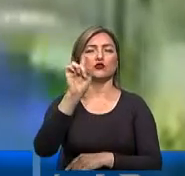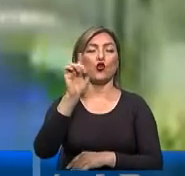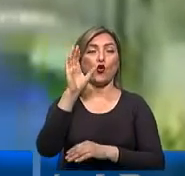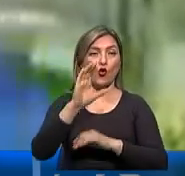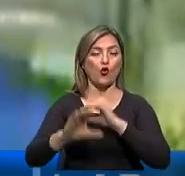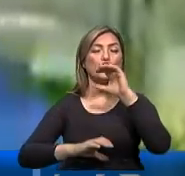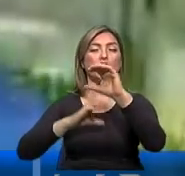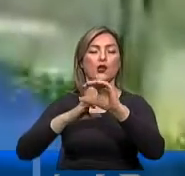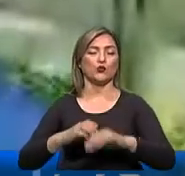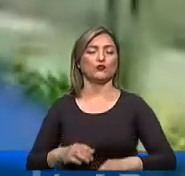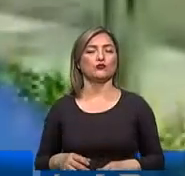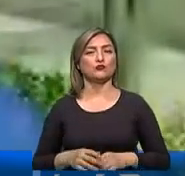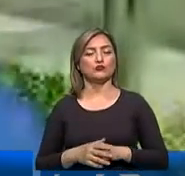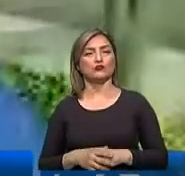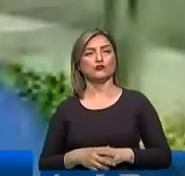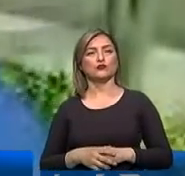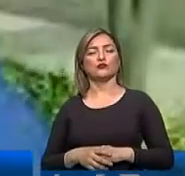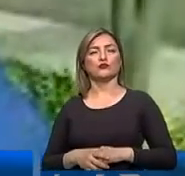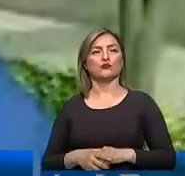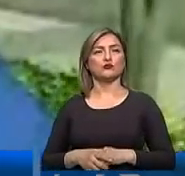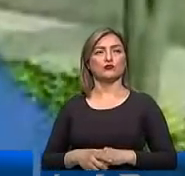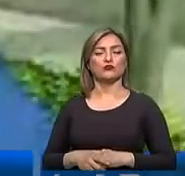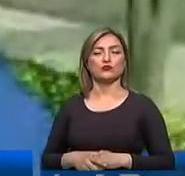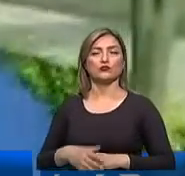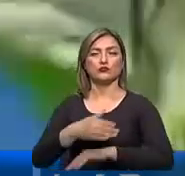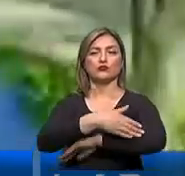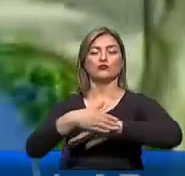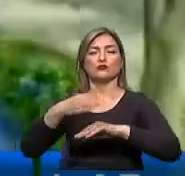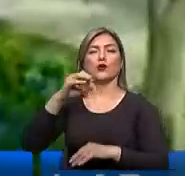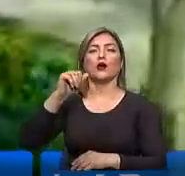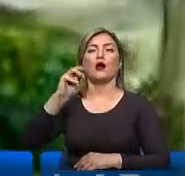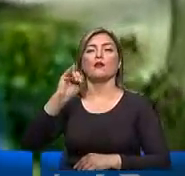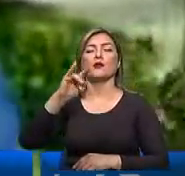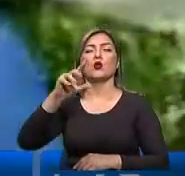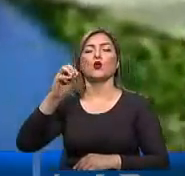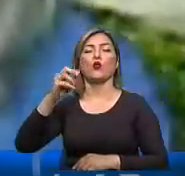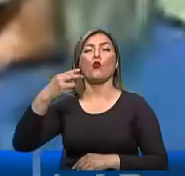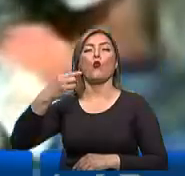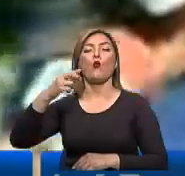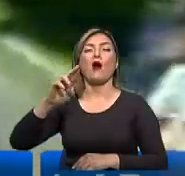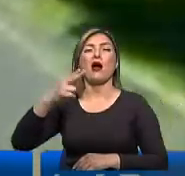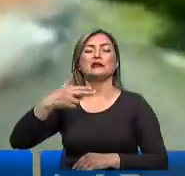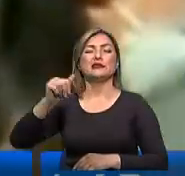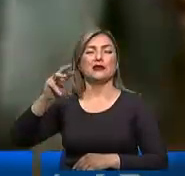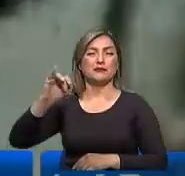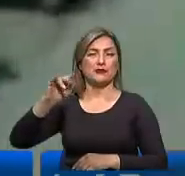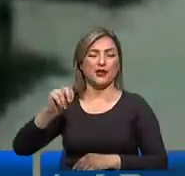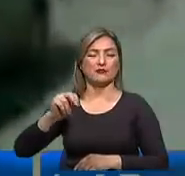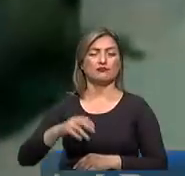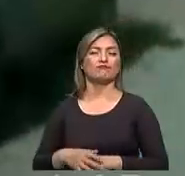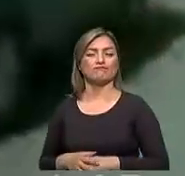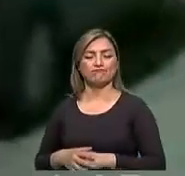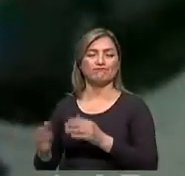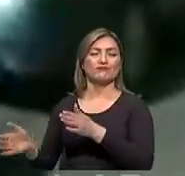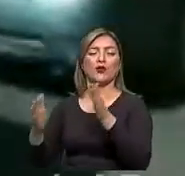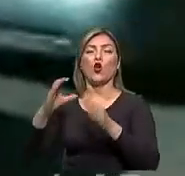en el sector del Condado, en la calle Camilo Guachamín y en el Cuscungo, junto